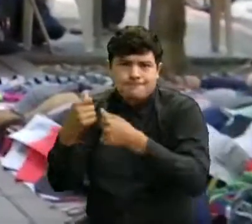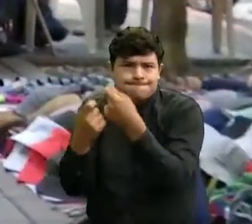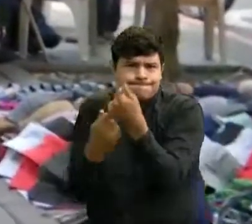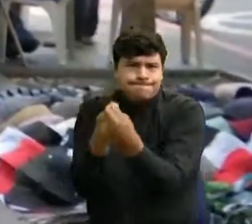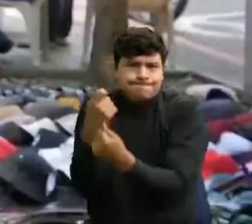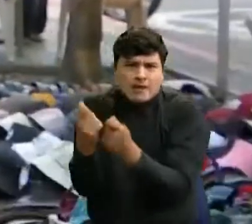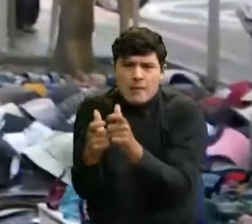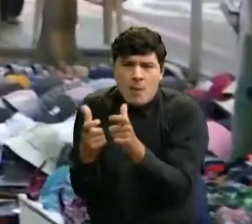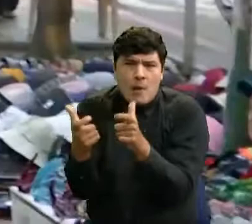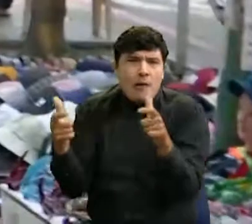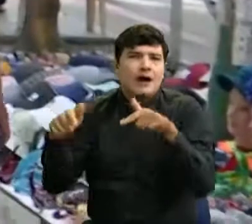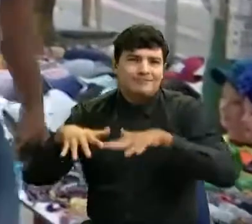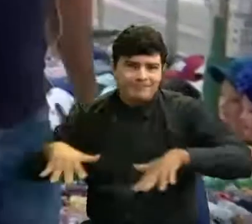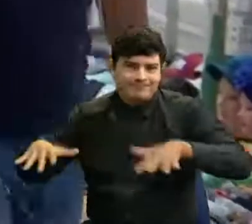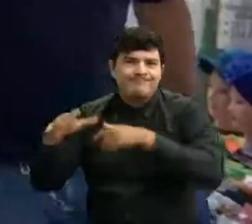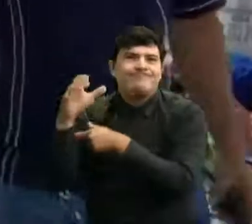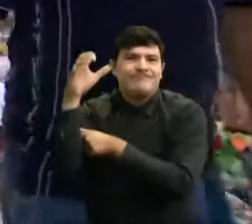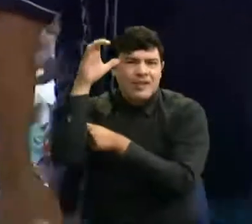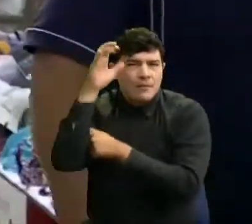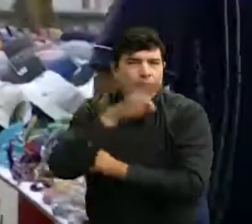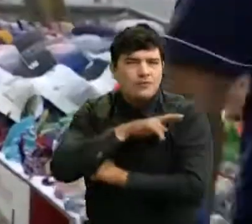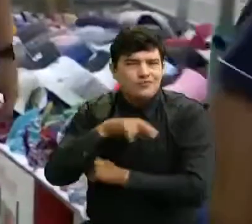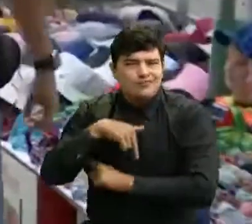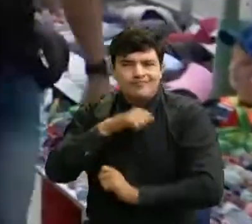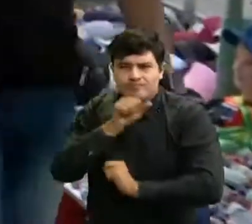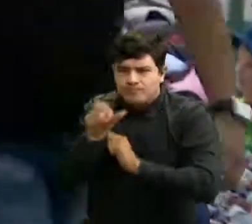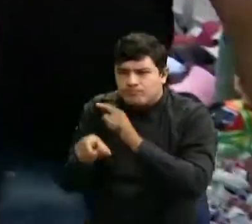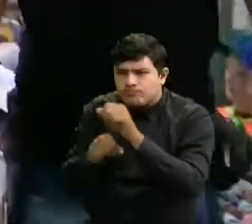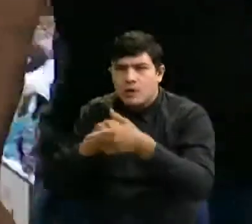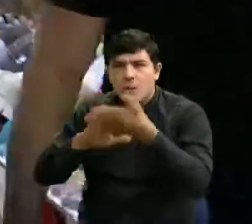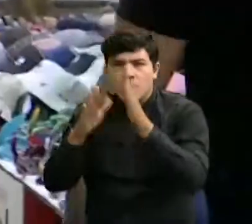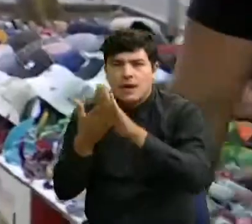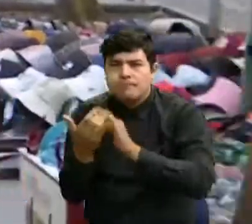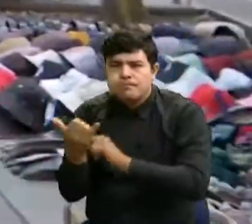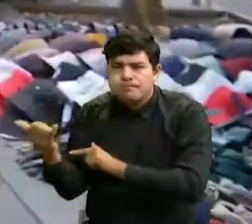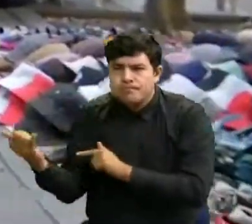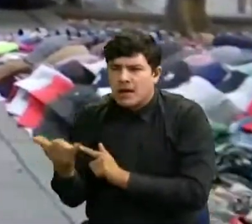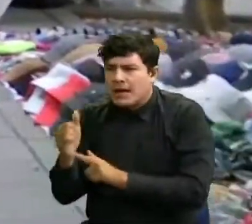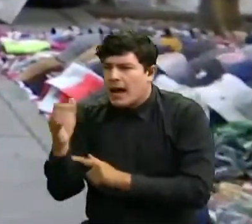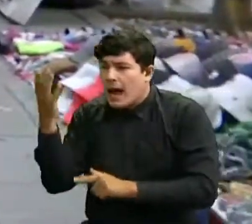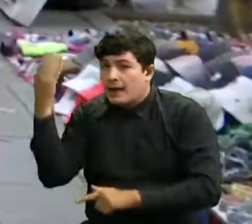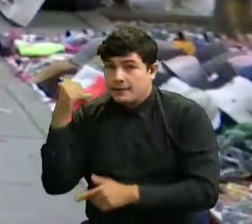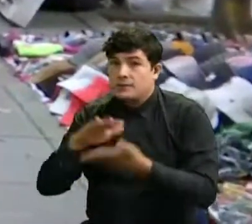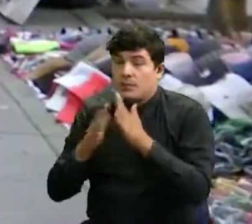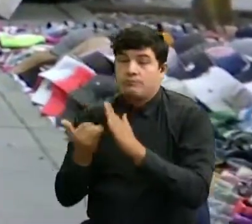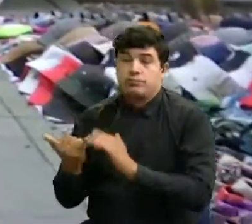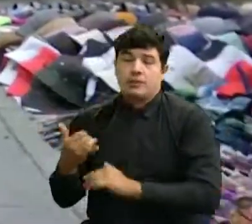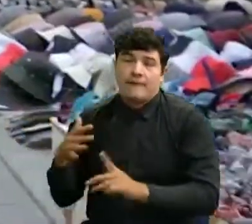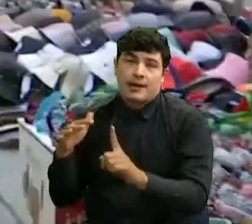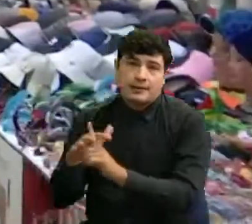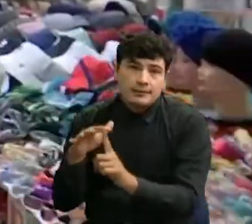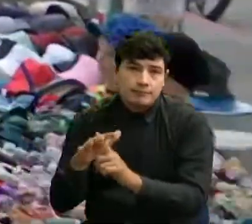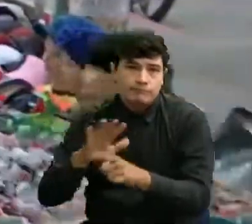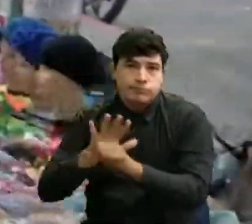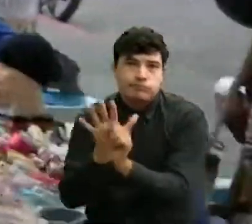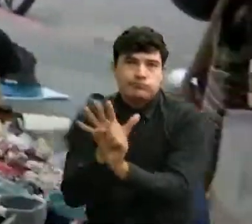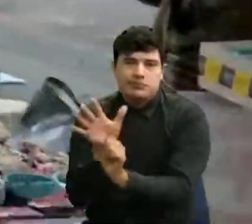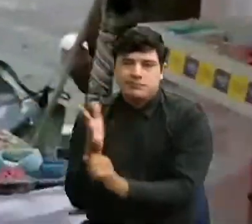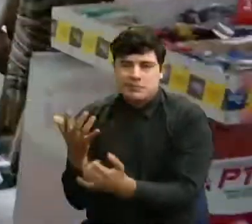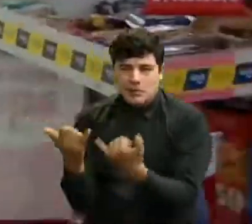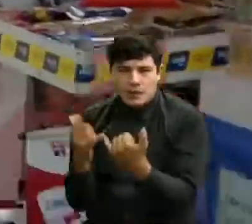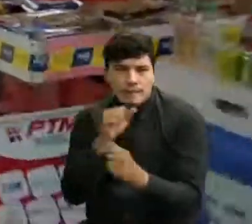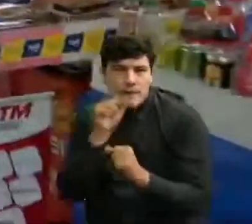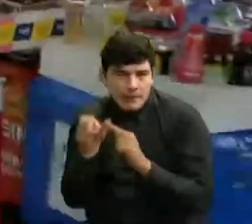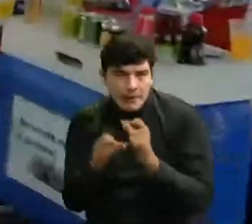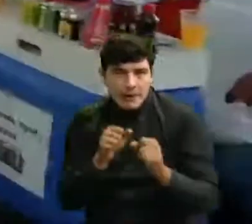que tiene la ciudad de Bucaramanga, los más afectados con las medidas pues, que han impuesto las autoridades de salud. Vamos a